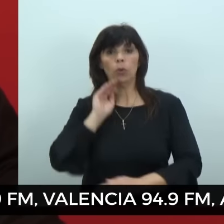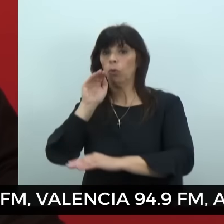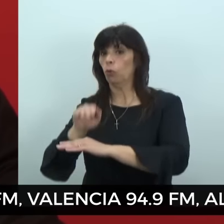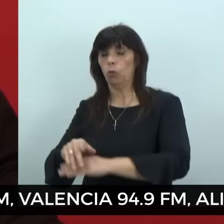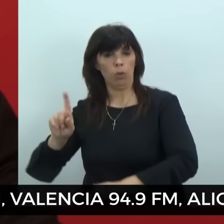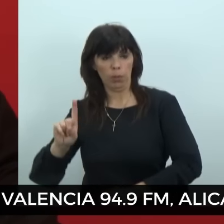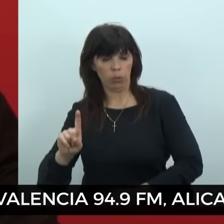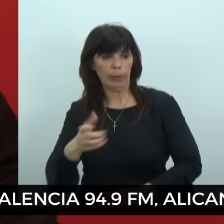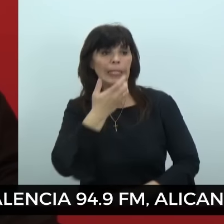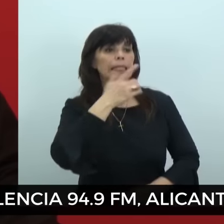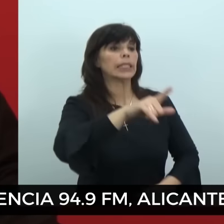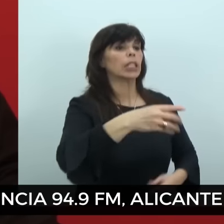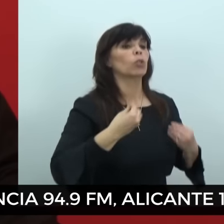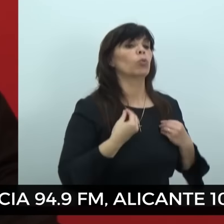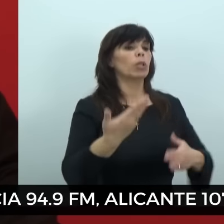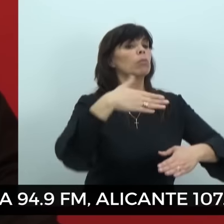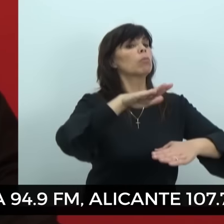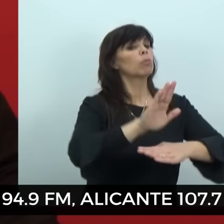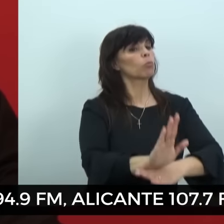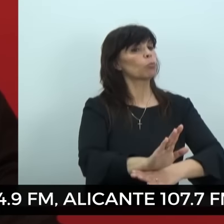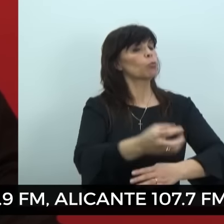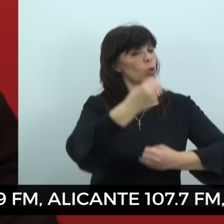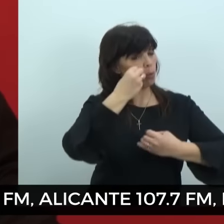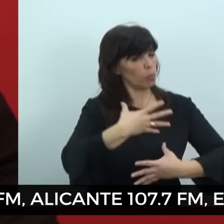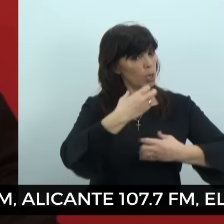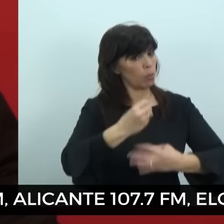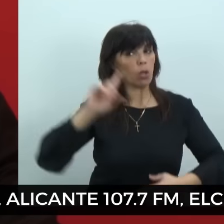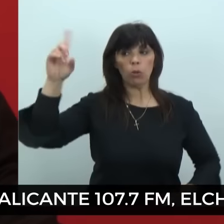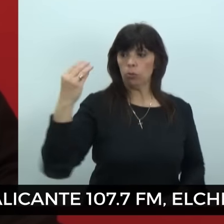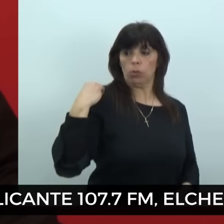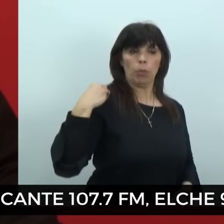de lo que Dios ha hablado a tu vida, de tu llamado.